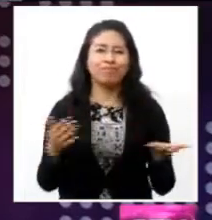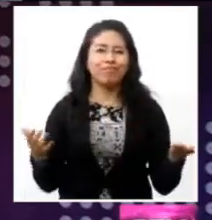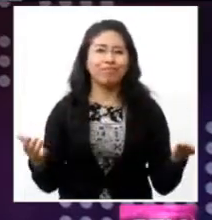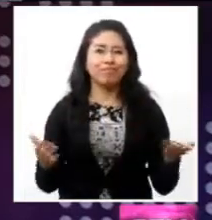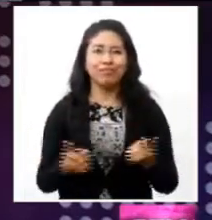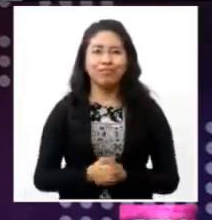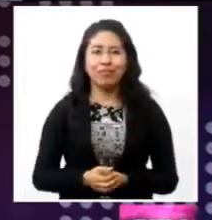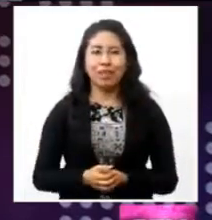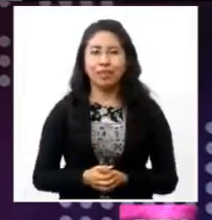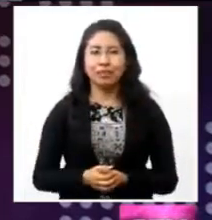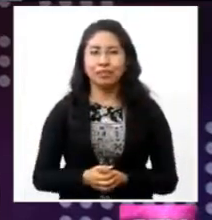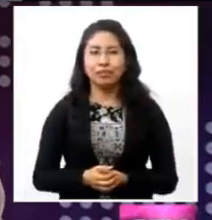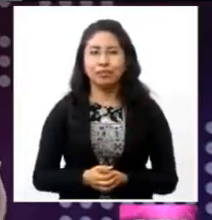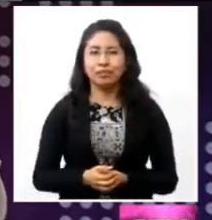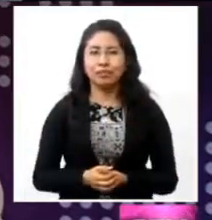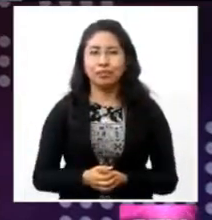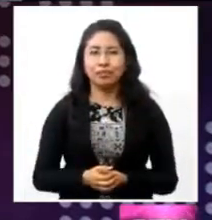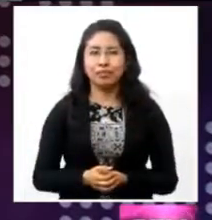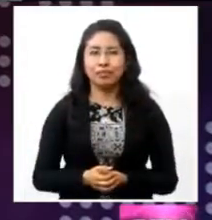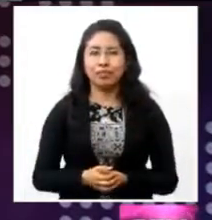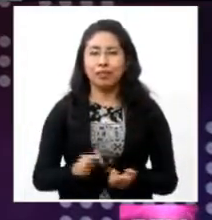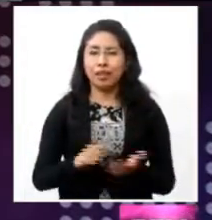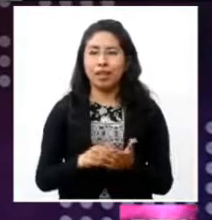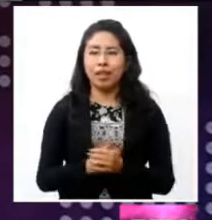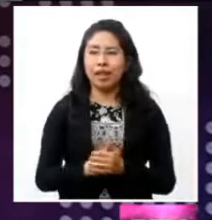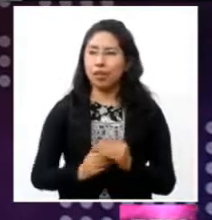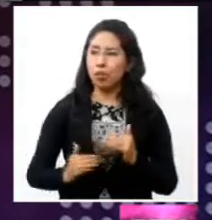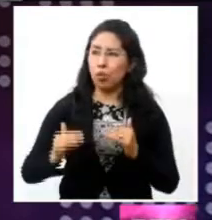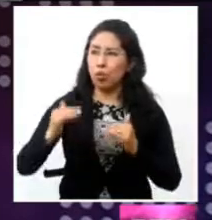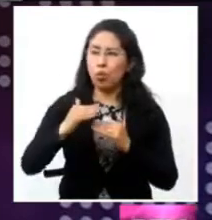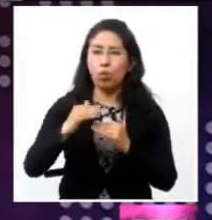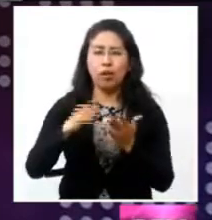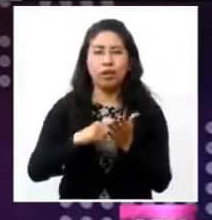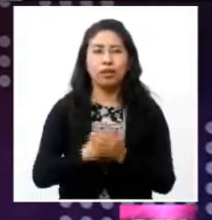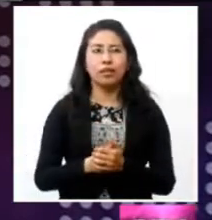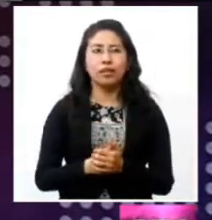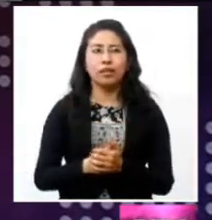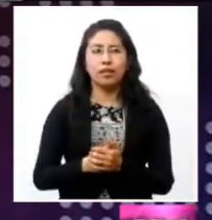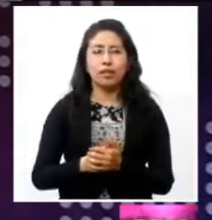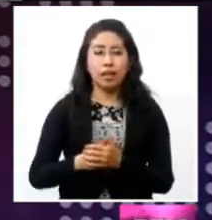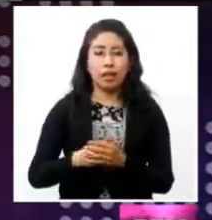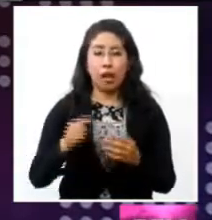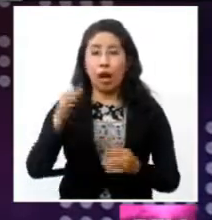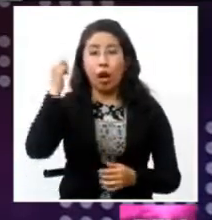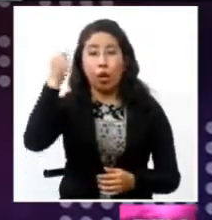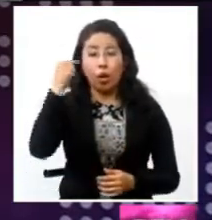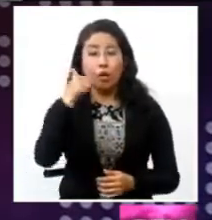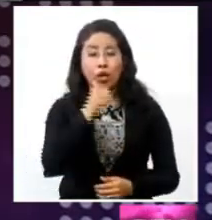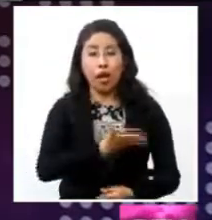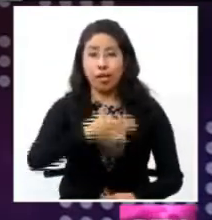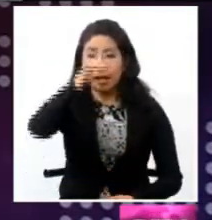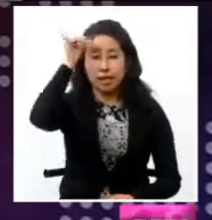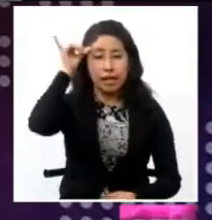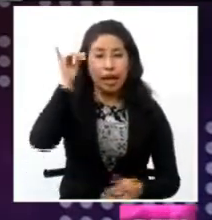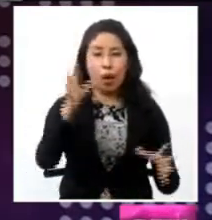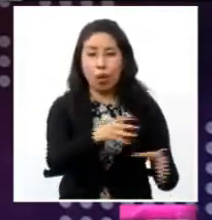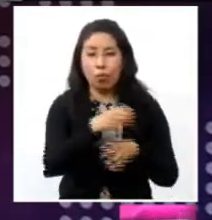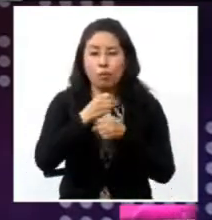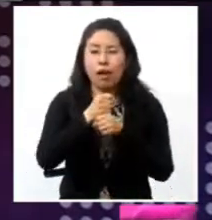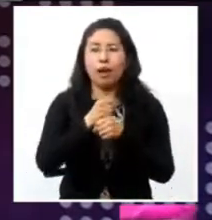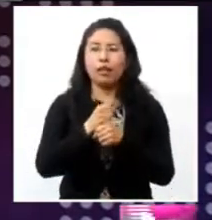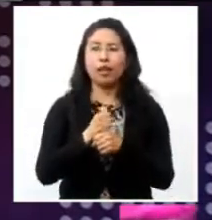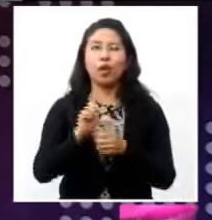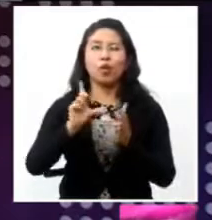se cernían sobre el Estado. Toma el poder en ese momento y las decisiones fueron fundamentales de ahí en